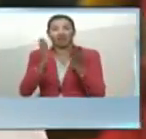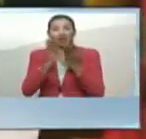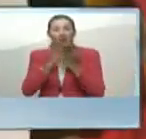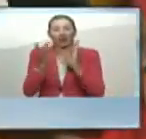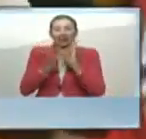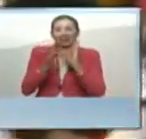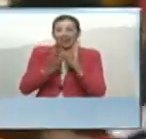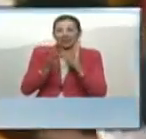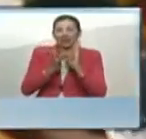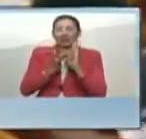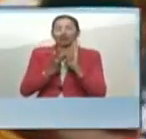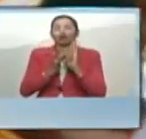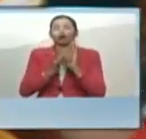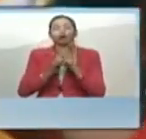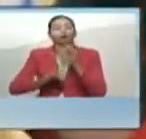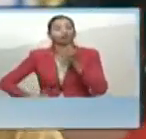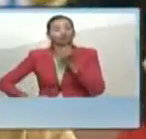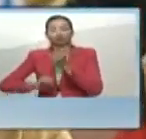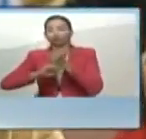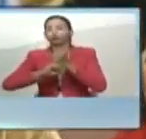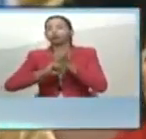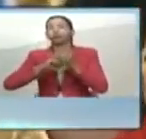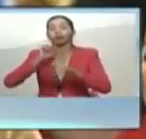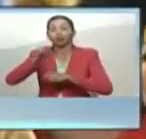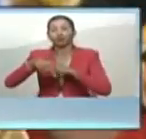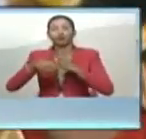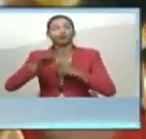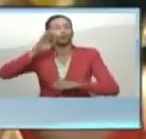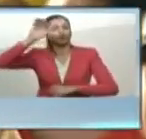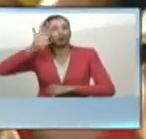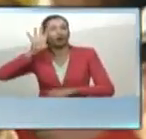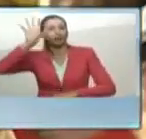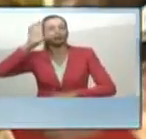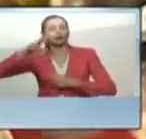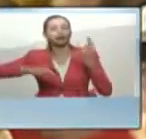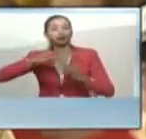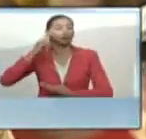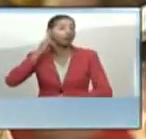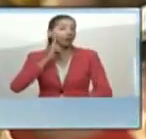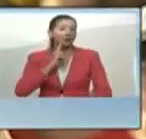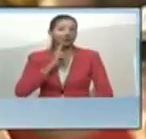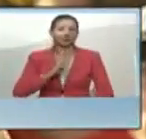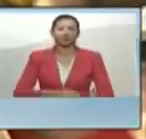técnicas como gran aporte hacia nuestra patria, hacia nuestra revolución bolivariana.